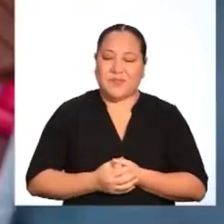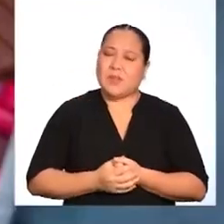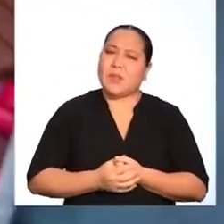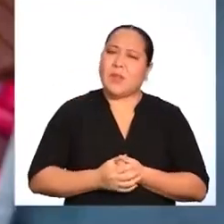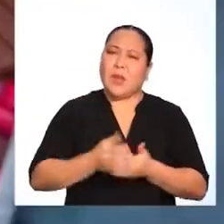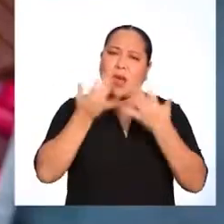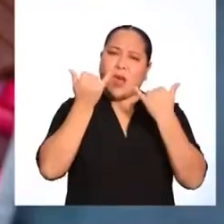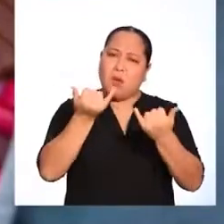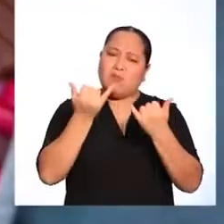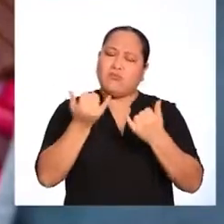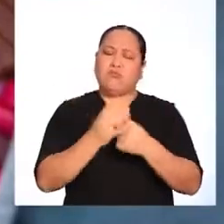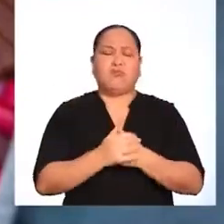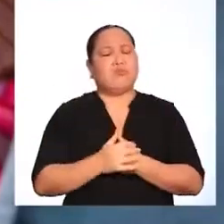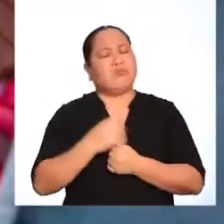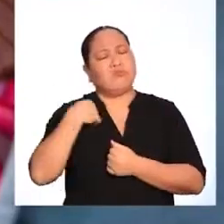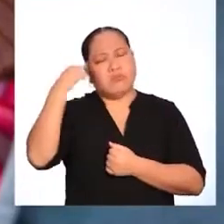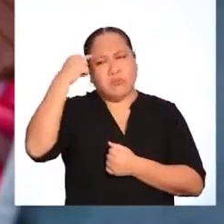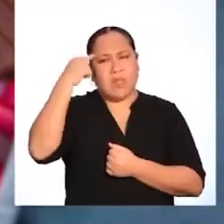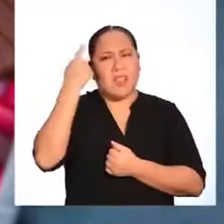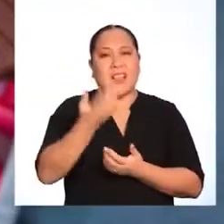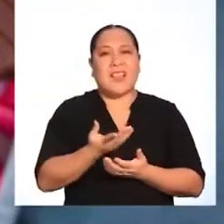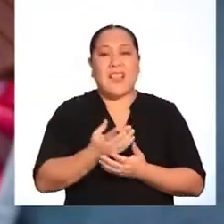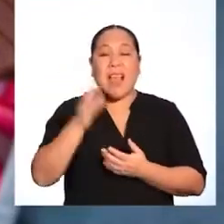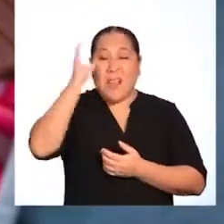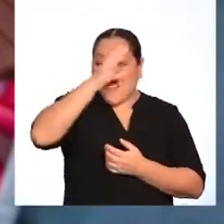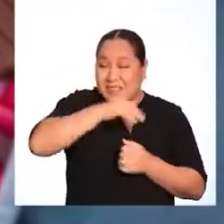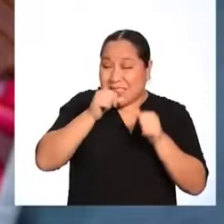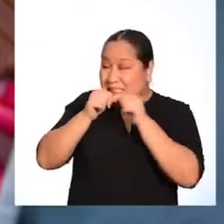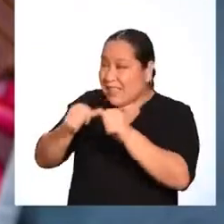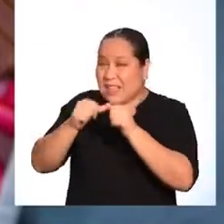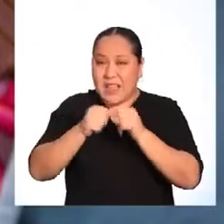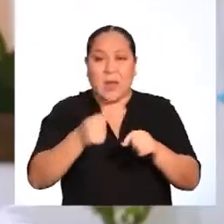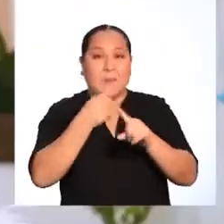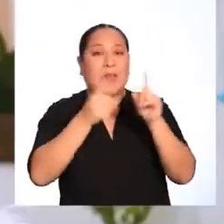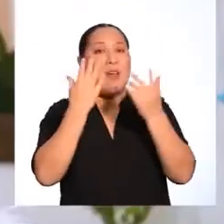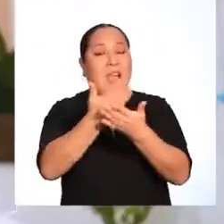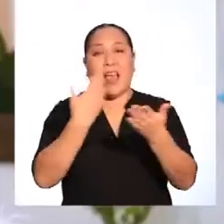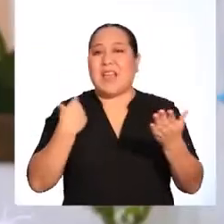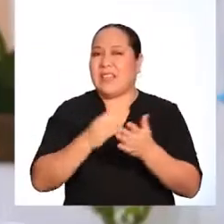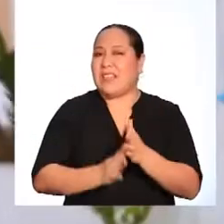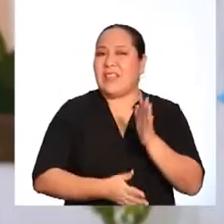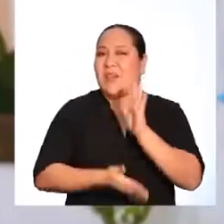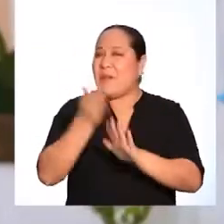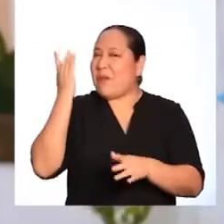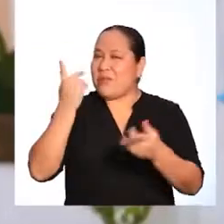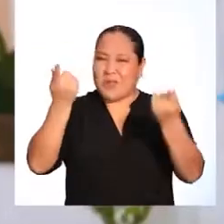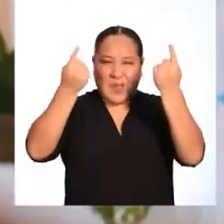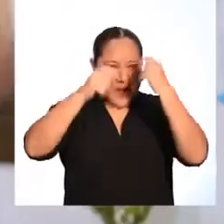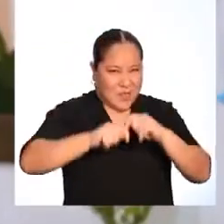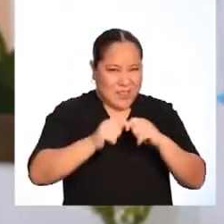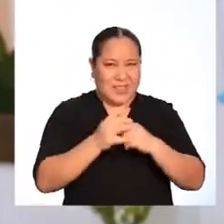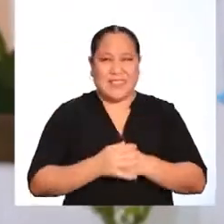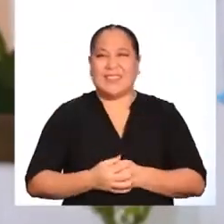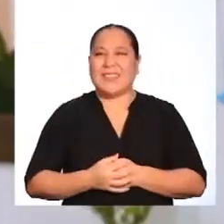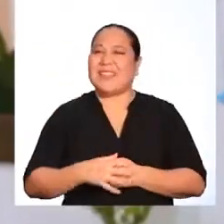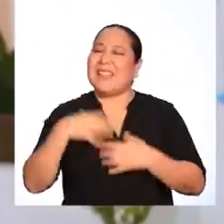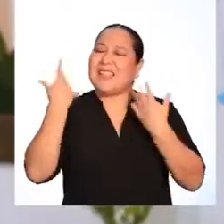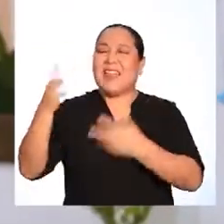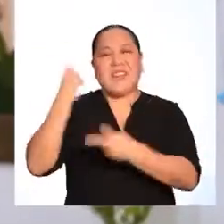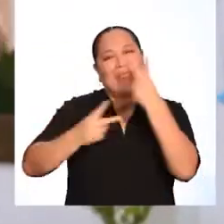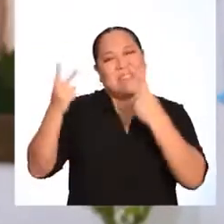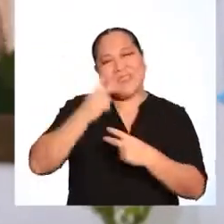y ahora qué tal teníamos gata está bien pero antes nos vamos a una pausa